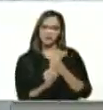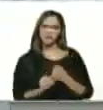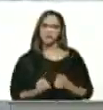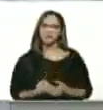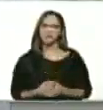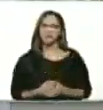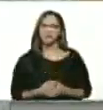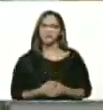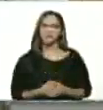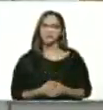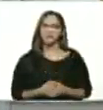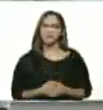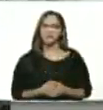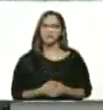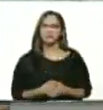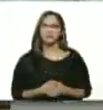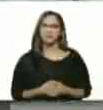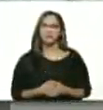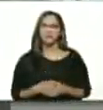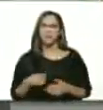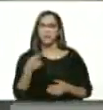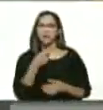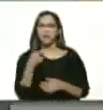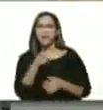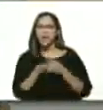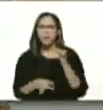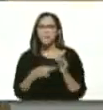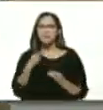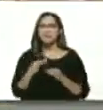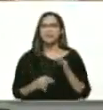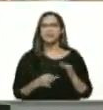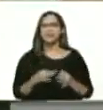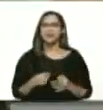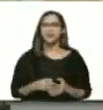aquí estamos voy a tratar de explicar esto